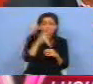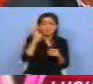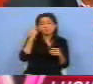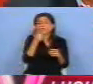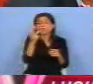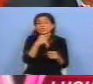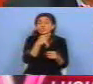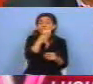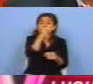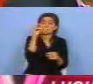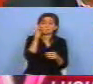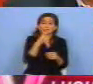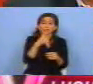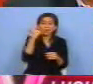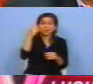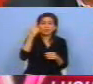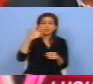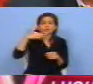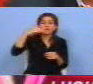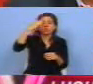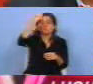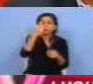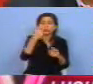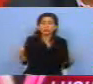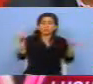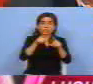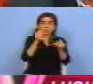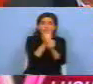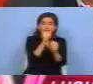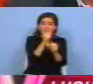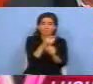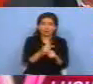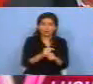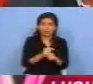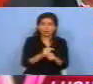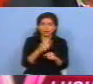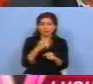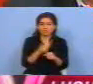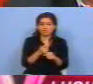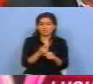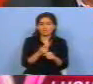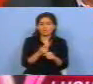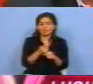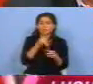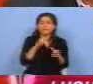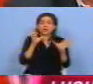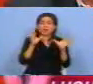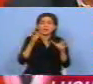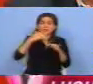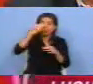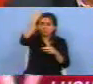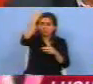comunes Creo que van a volver a trabajar juntos sabes por qué Viviana porque para un sádico no hay nada mejor que un masoquista entonces me parece que muy